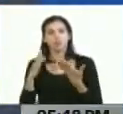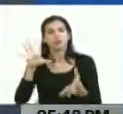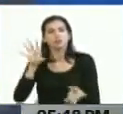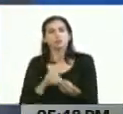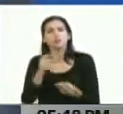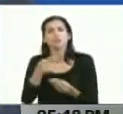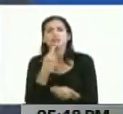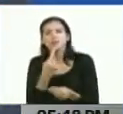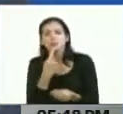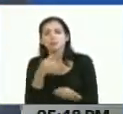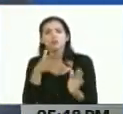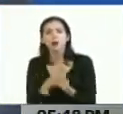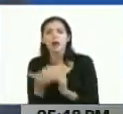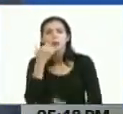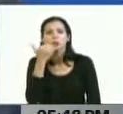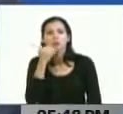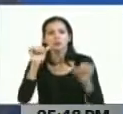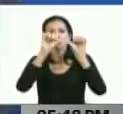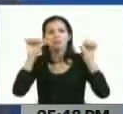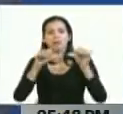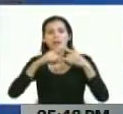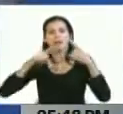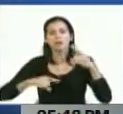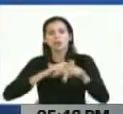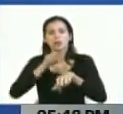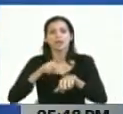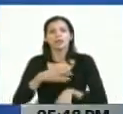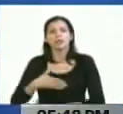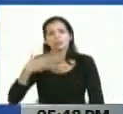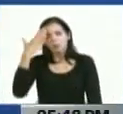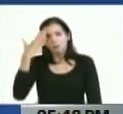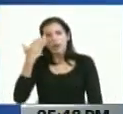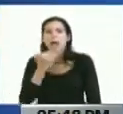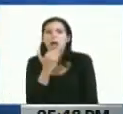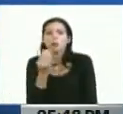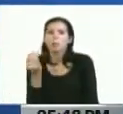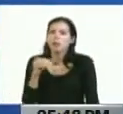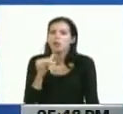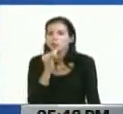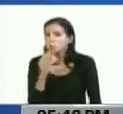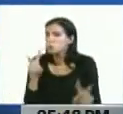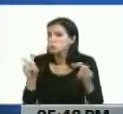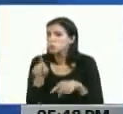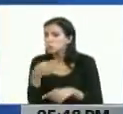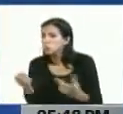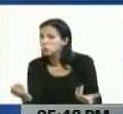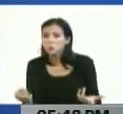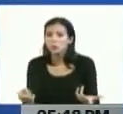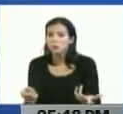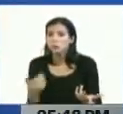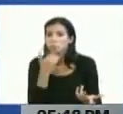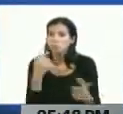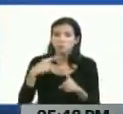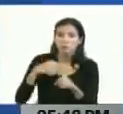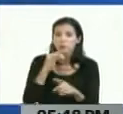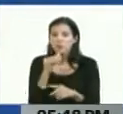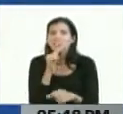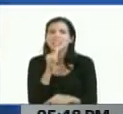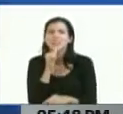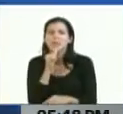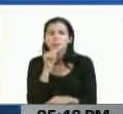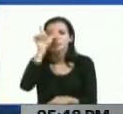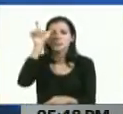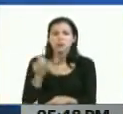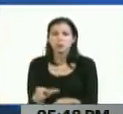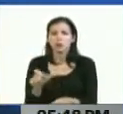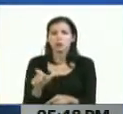acciones de sabotaje al Sistema Eléctrico Nacional. Queremos actualizar con usted cuál es la situación y también si tiene información acerca de la persona que quedó gravemente